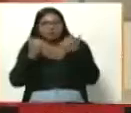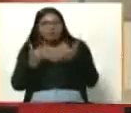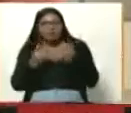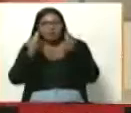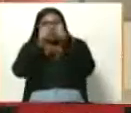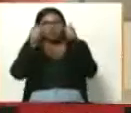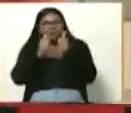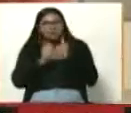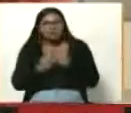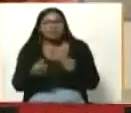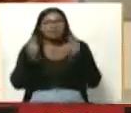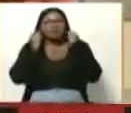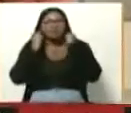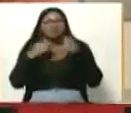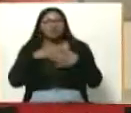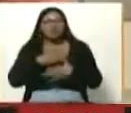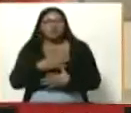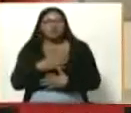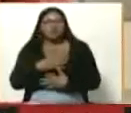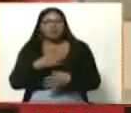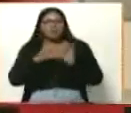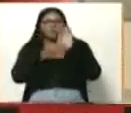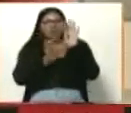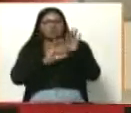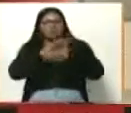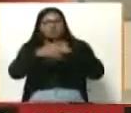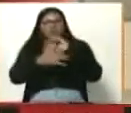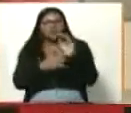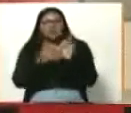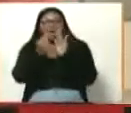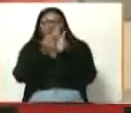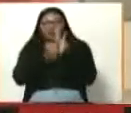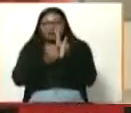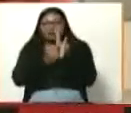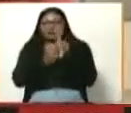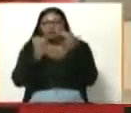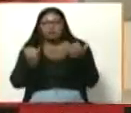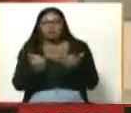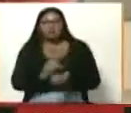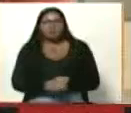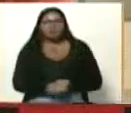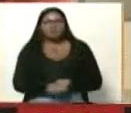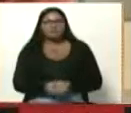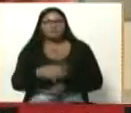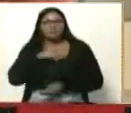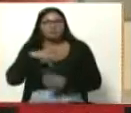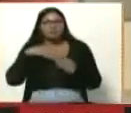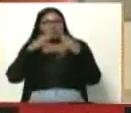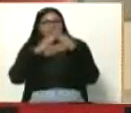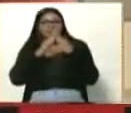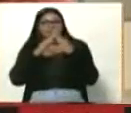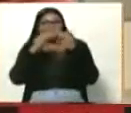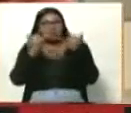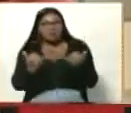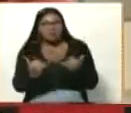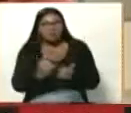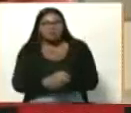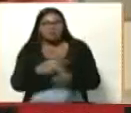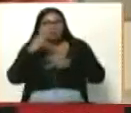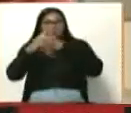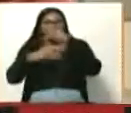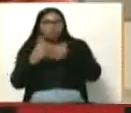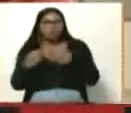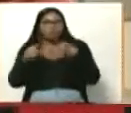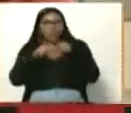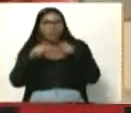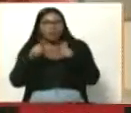también zarcillos, collares, pulseras, anillos, también para el hogar te puedes encontrar todo lo que es los productos de Taracea